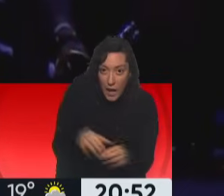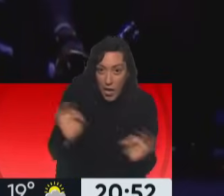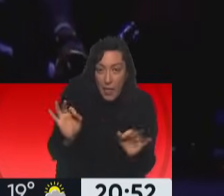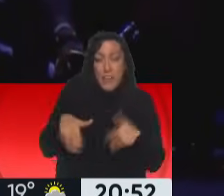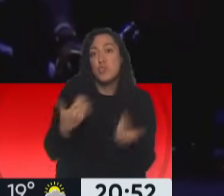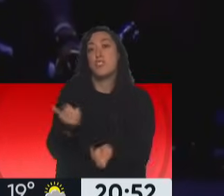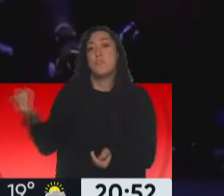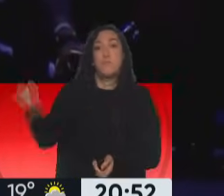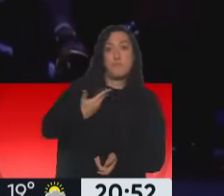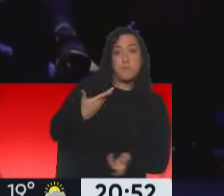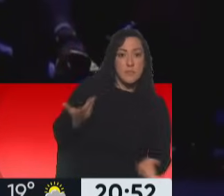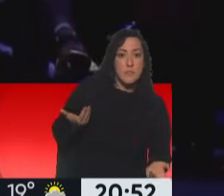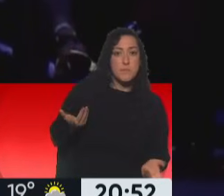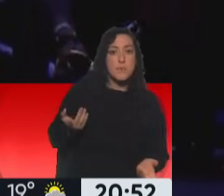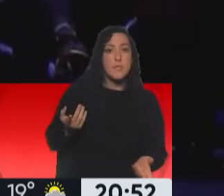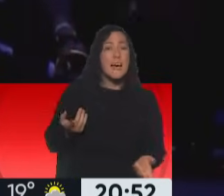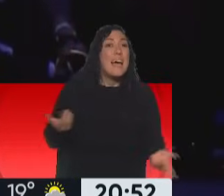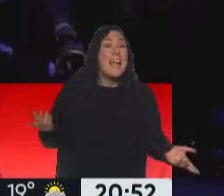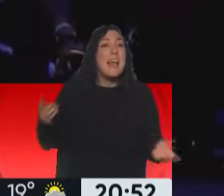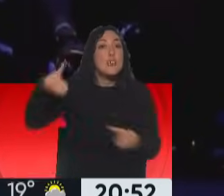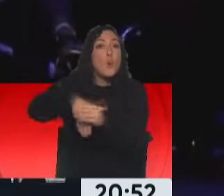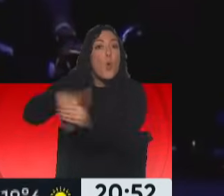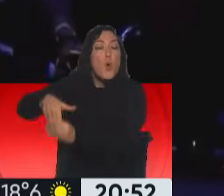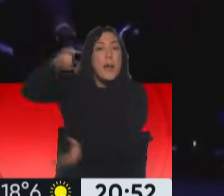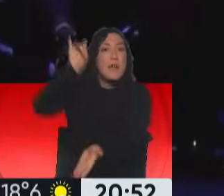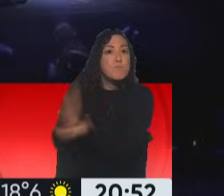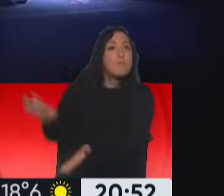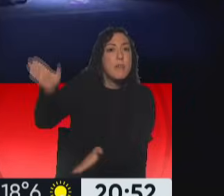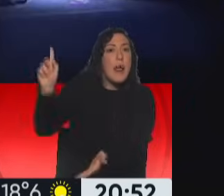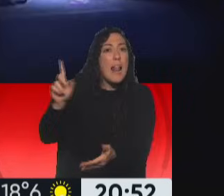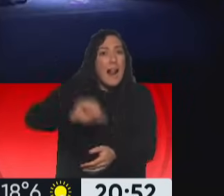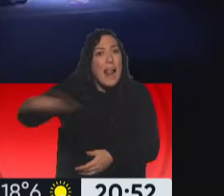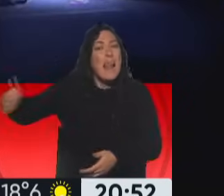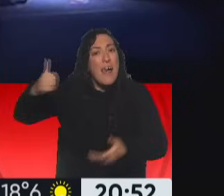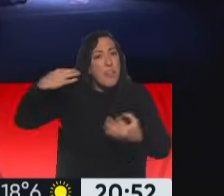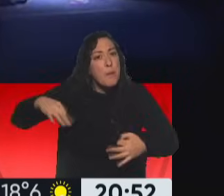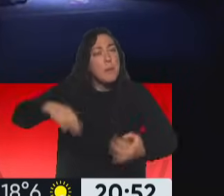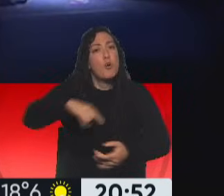Sí, pero hay que eliminarlos en las urnas y hay que ir y ganarles.